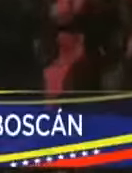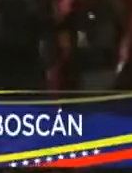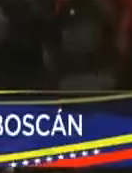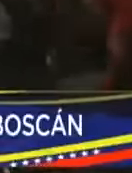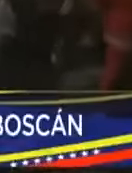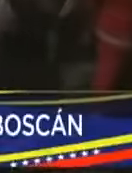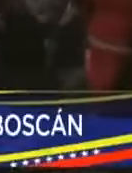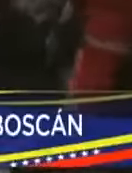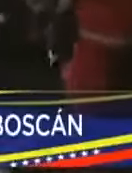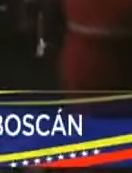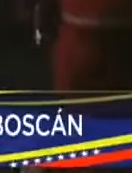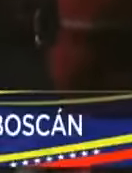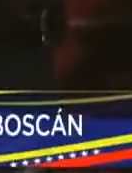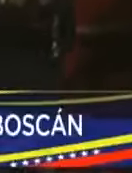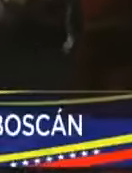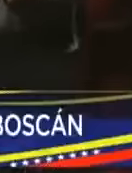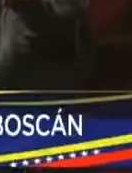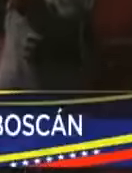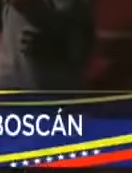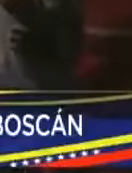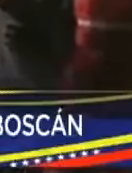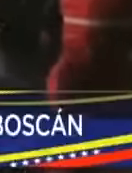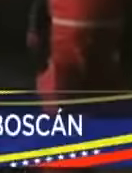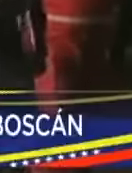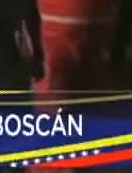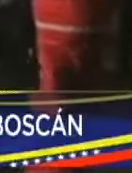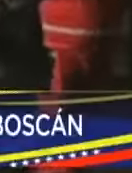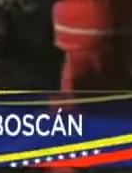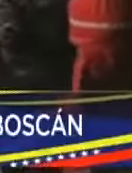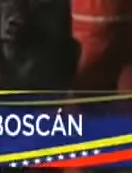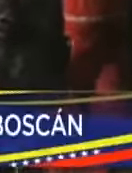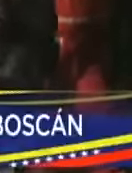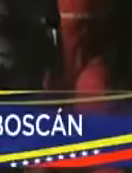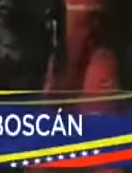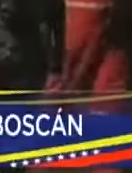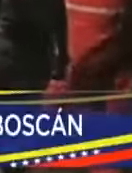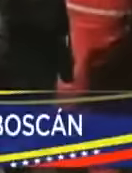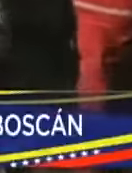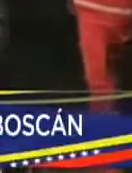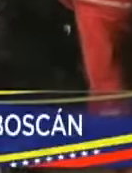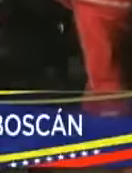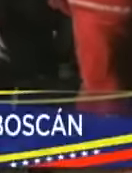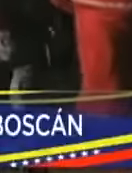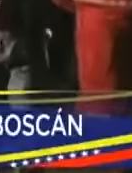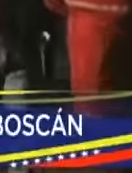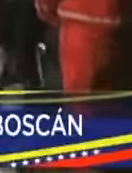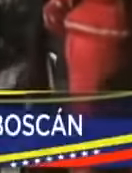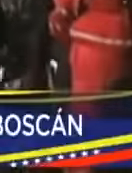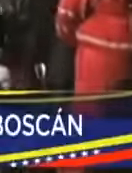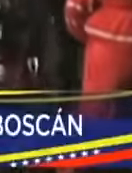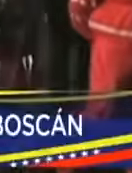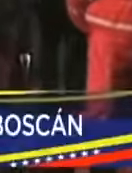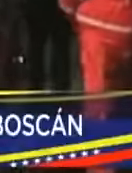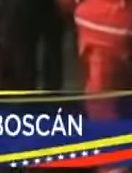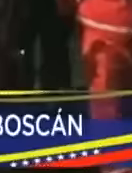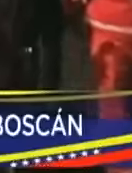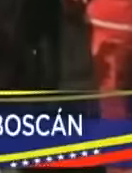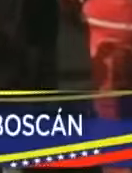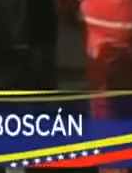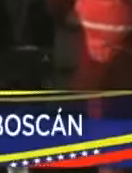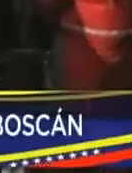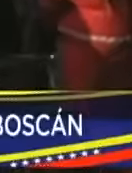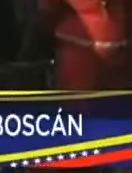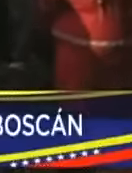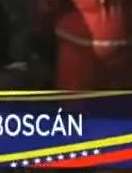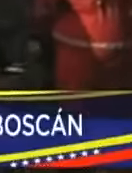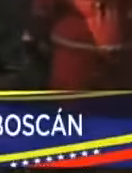La meta es cerrar el año en 96.000 barriles y con esto apalancar el crecimiento de la producción en el occidente del país. En